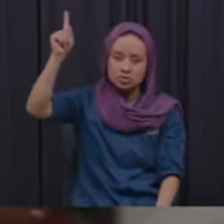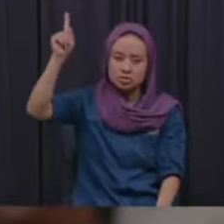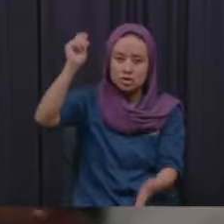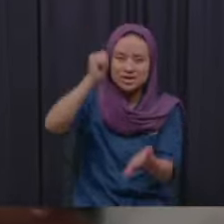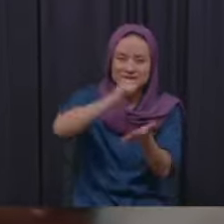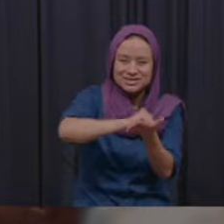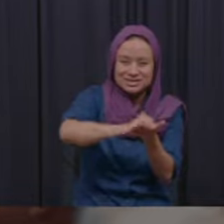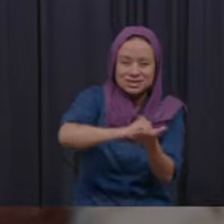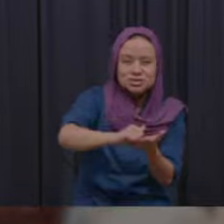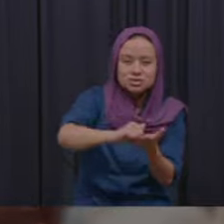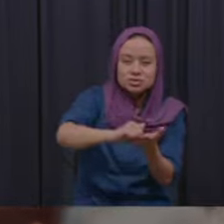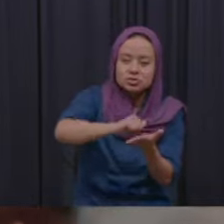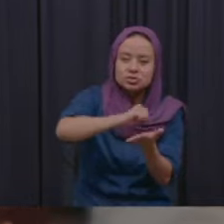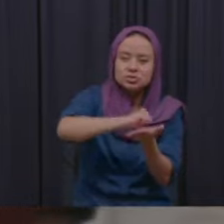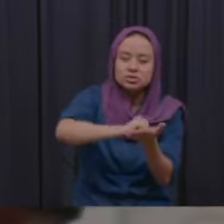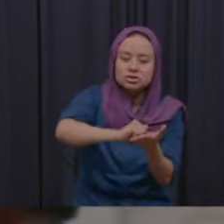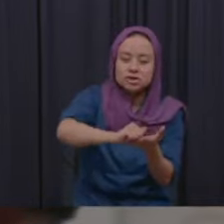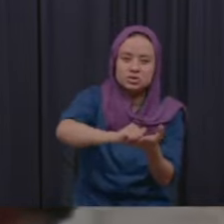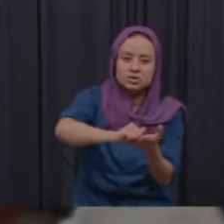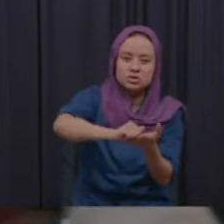santo Dios,